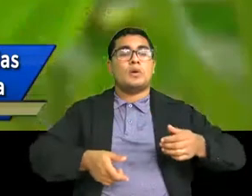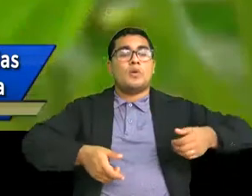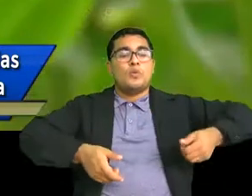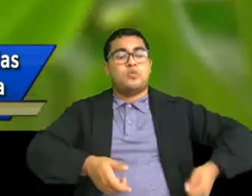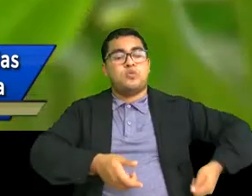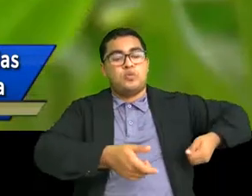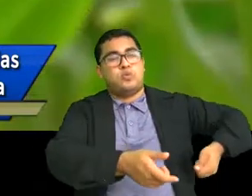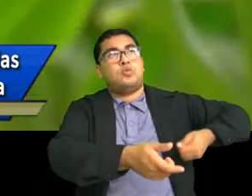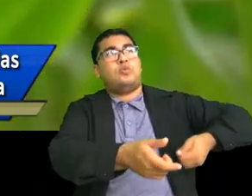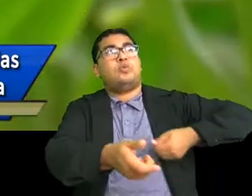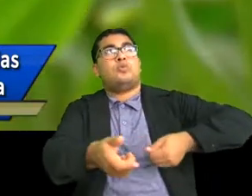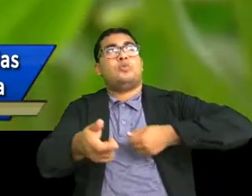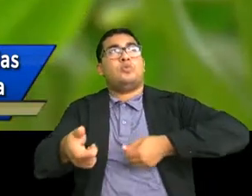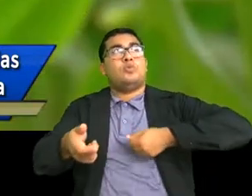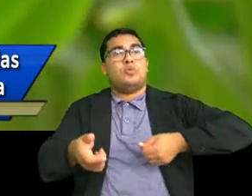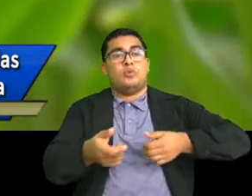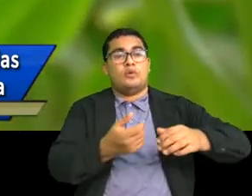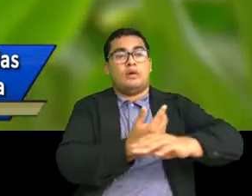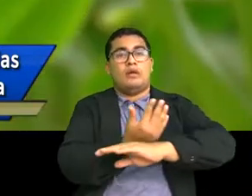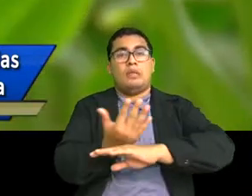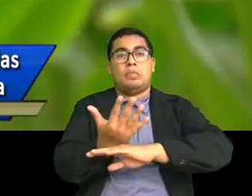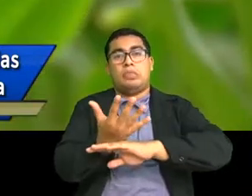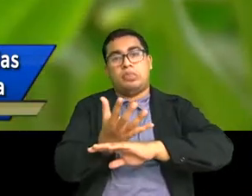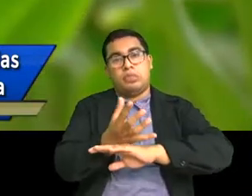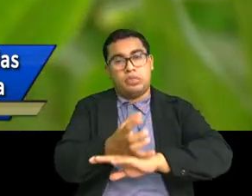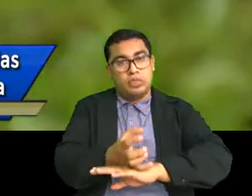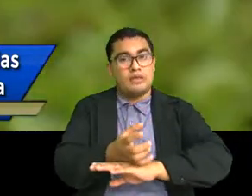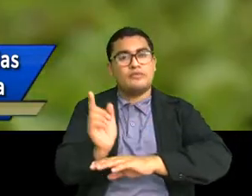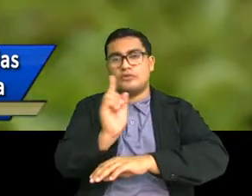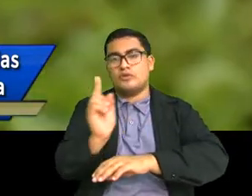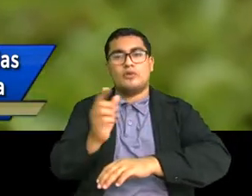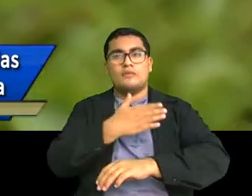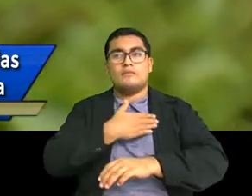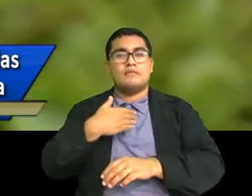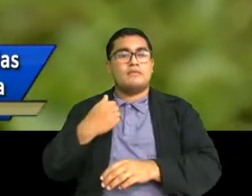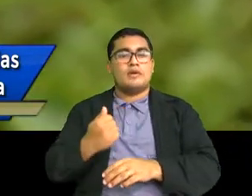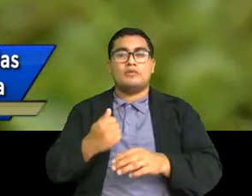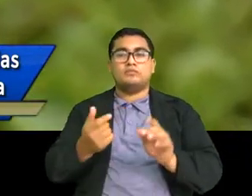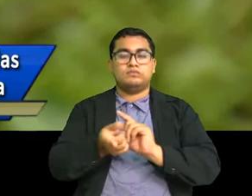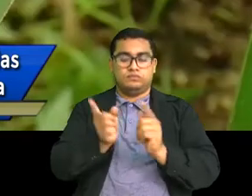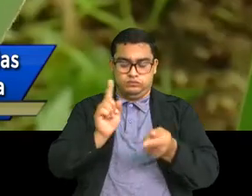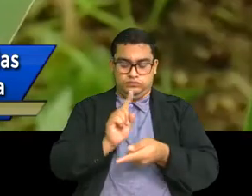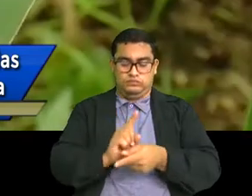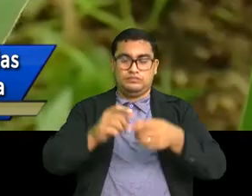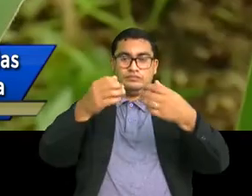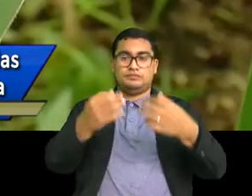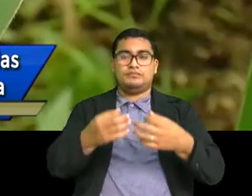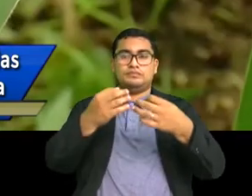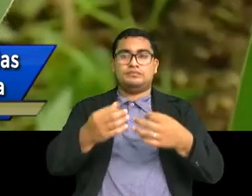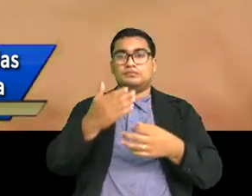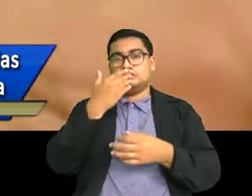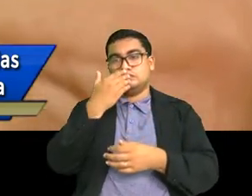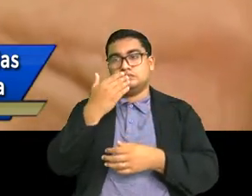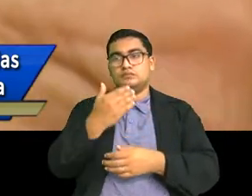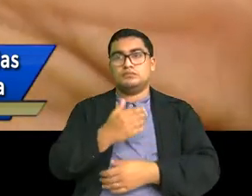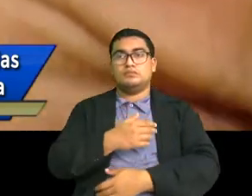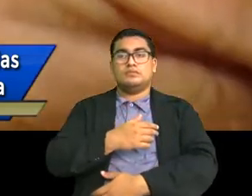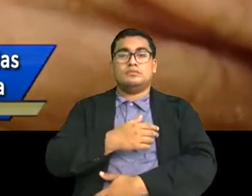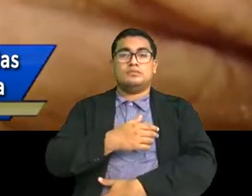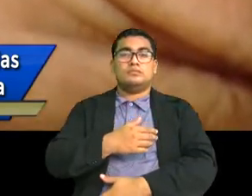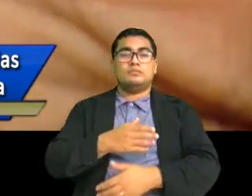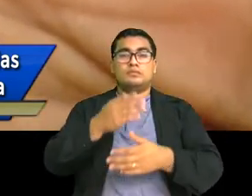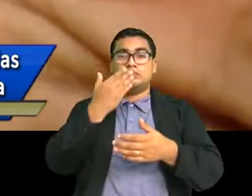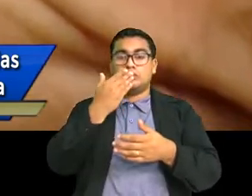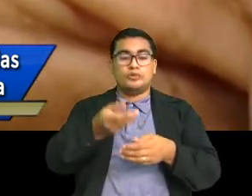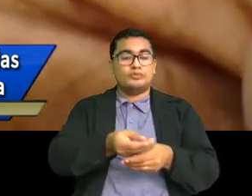entonces venimos promoviendo mucho lo que es el uso de estudio de estos insumos que son amigables con el